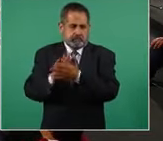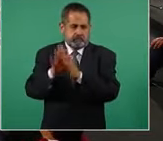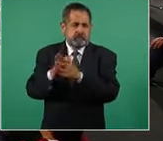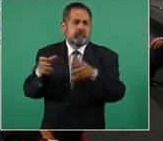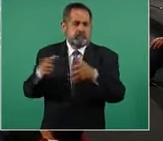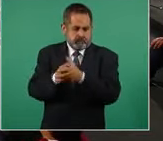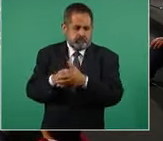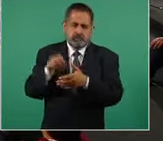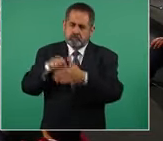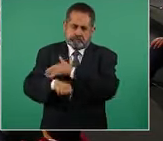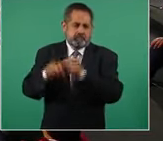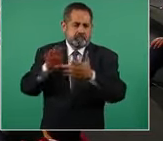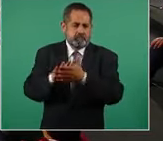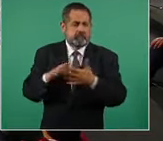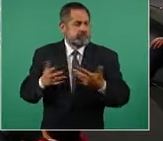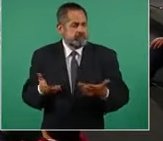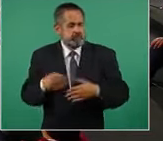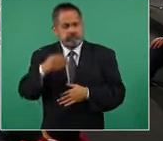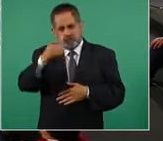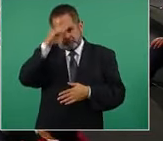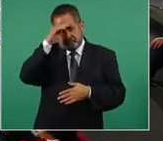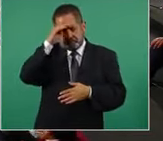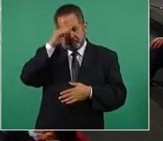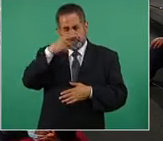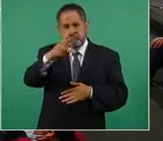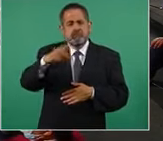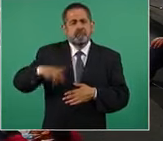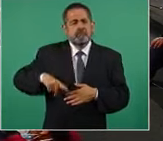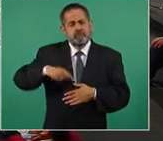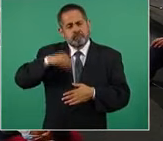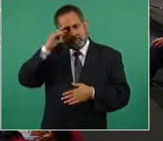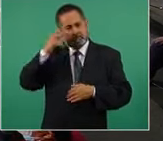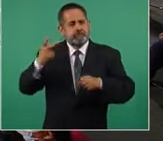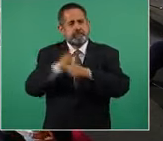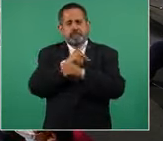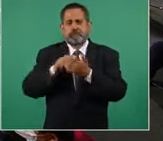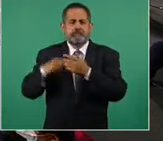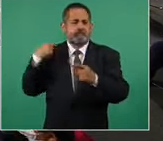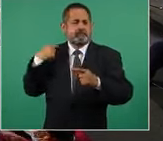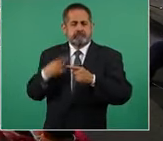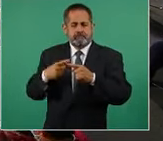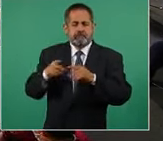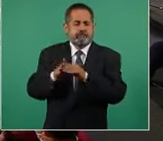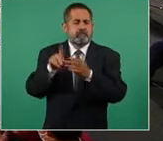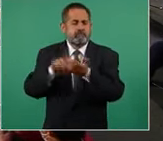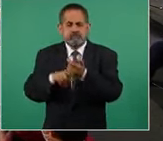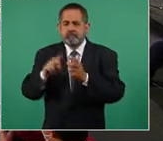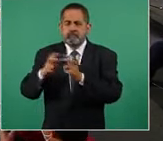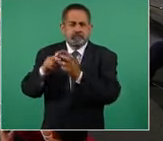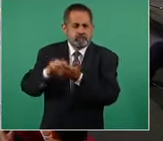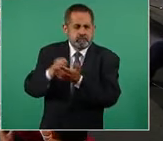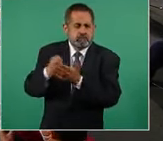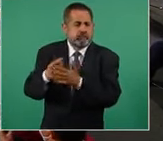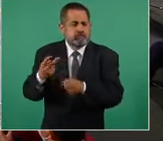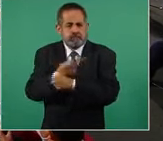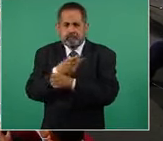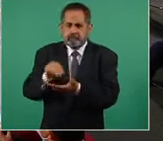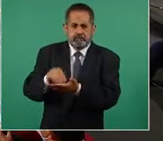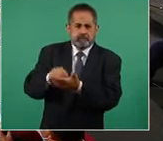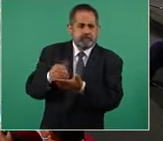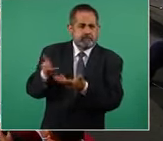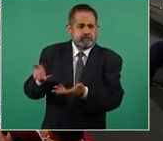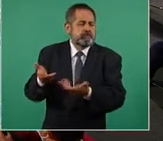grupos delictivos. ¿Cuál es el análisis que tiene su gobierno de lo que ha pasado en los últimos años en Tamaulipas y qué pasa